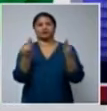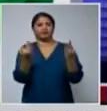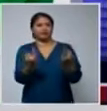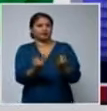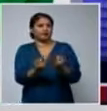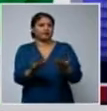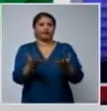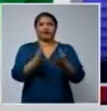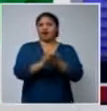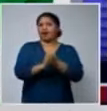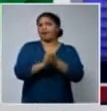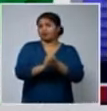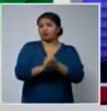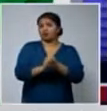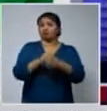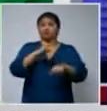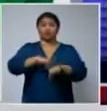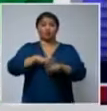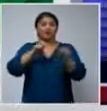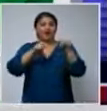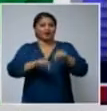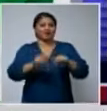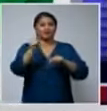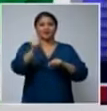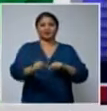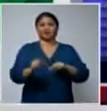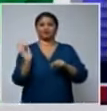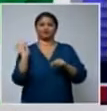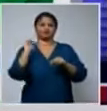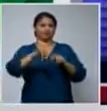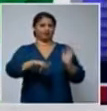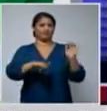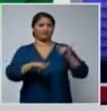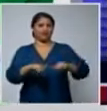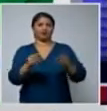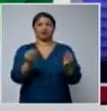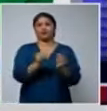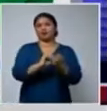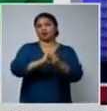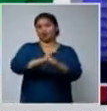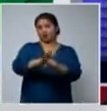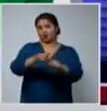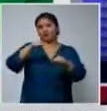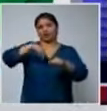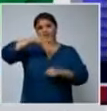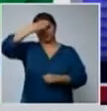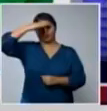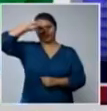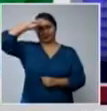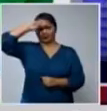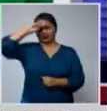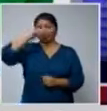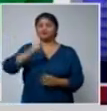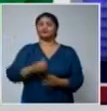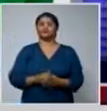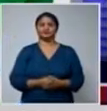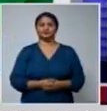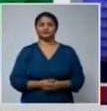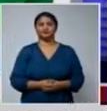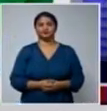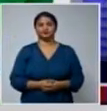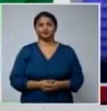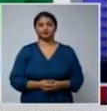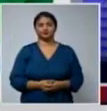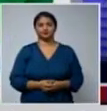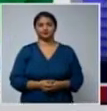Eso da un 18,9% de todos los diagnosticados en ese periodo de tiempo.